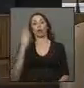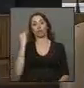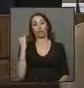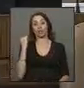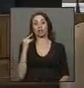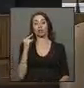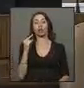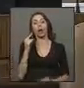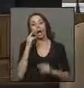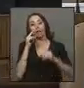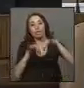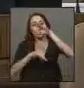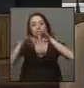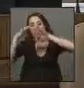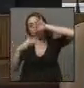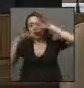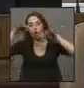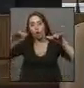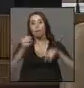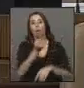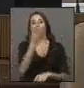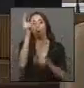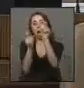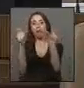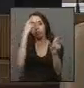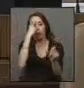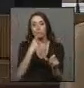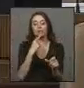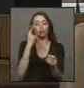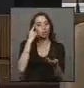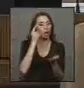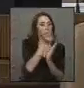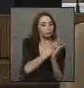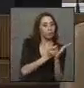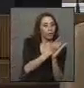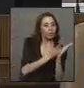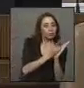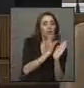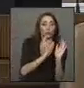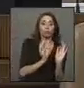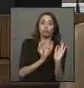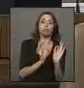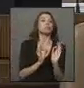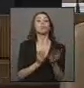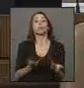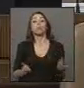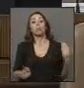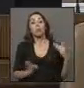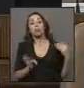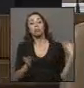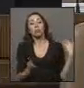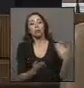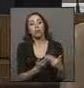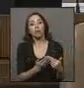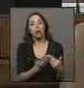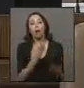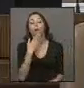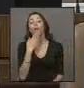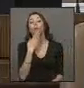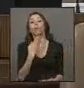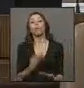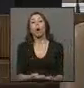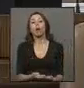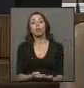levantamiento topográfico, el catastro de las personas, el plan maestro, y todavía no sabemos cuándo